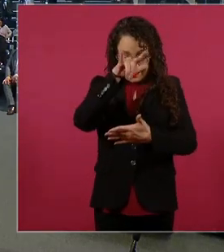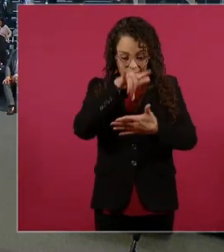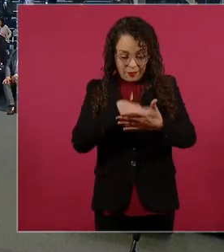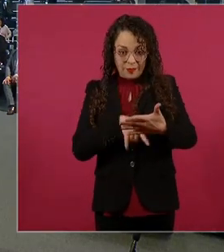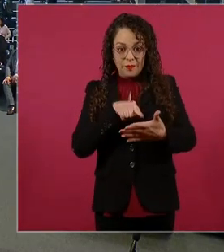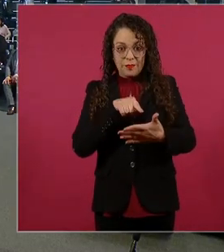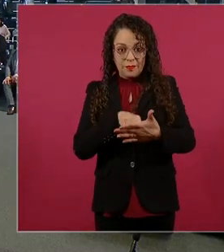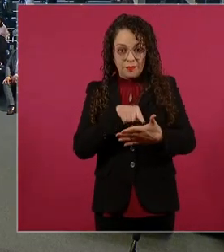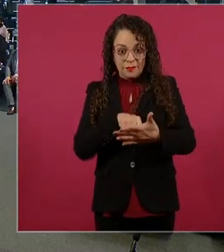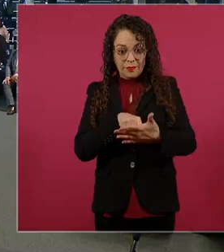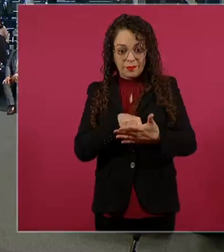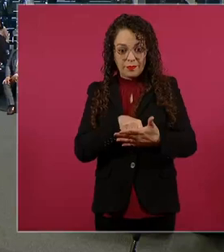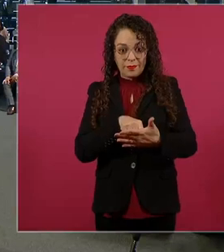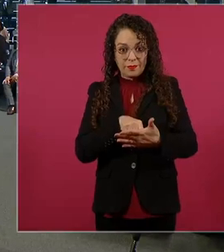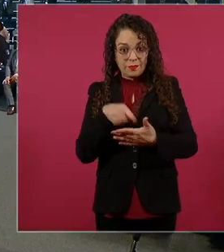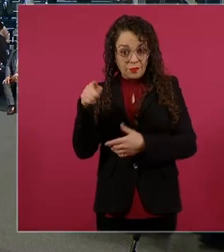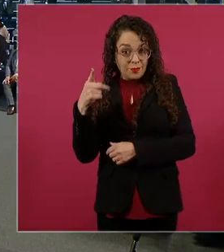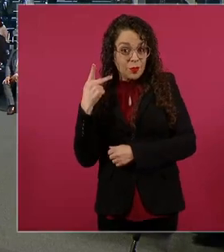pedagogía